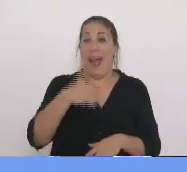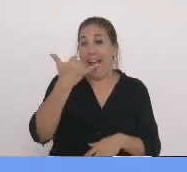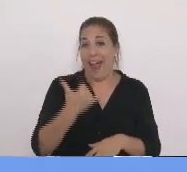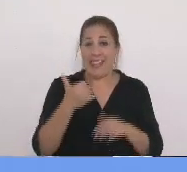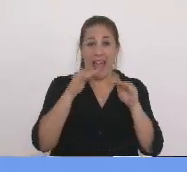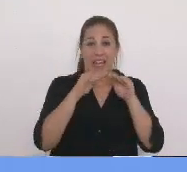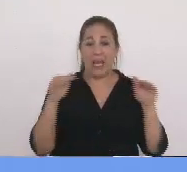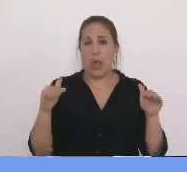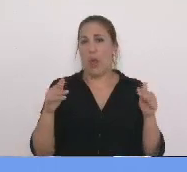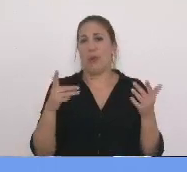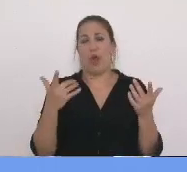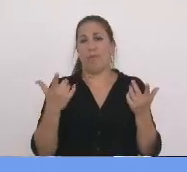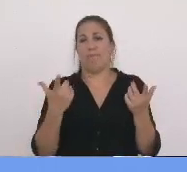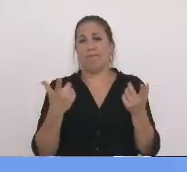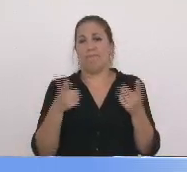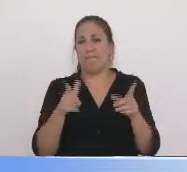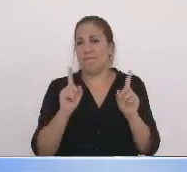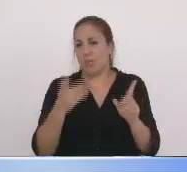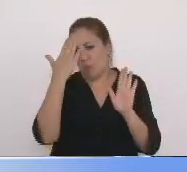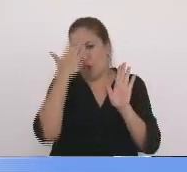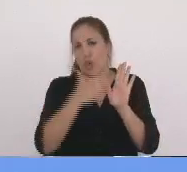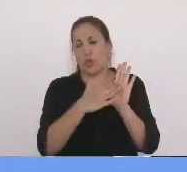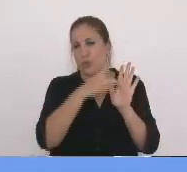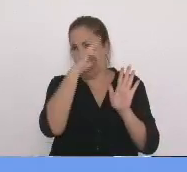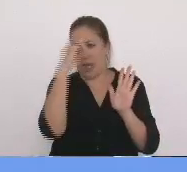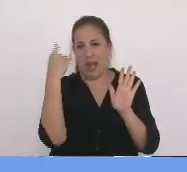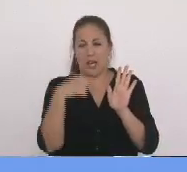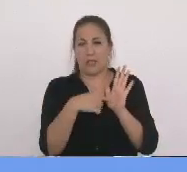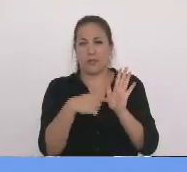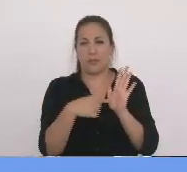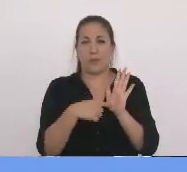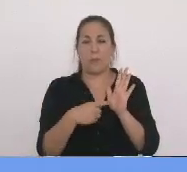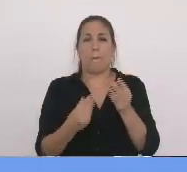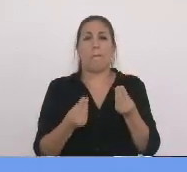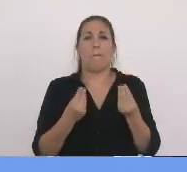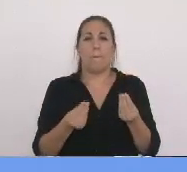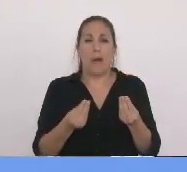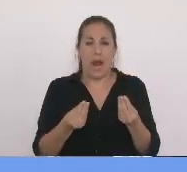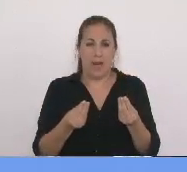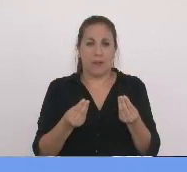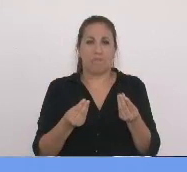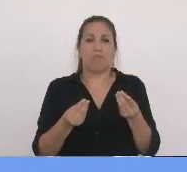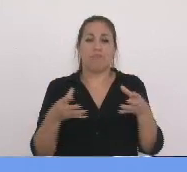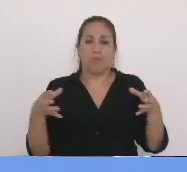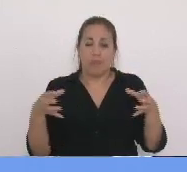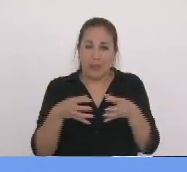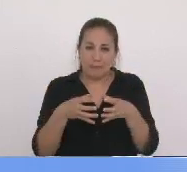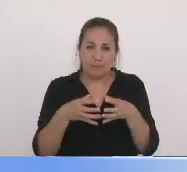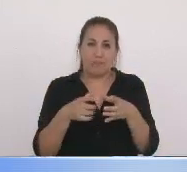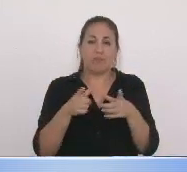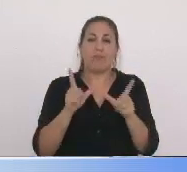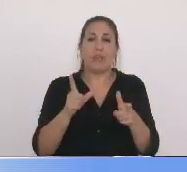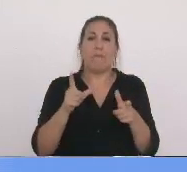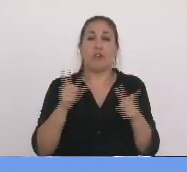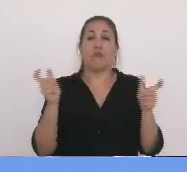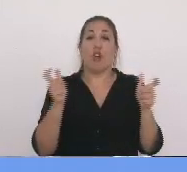claramente la constitución nacional para la composición de los miembros del consejo de la